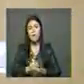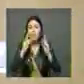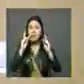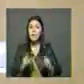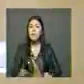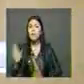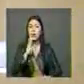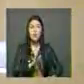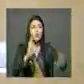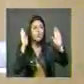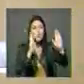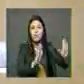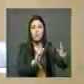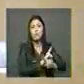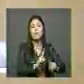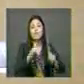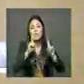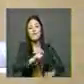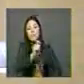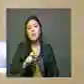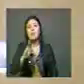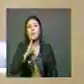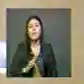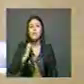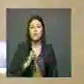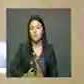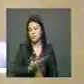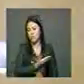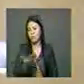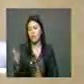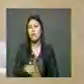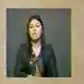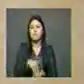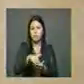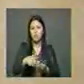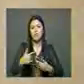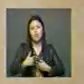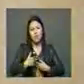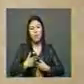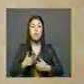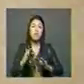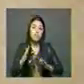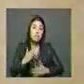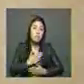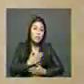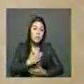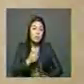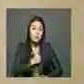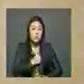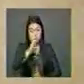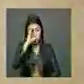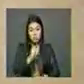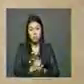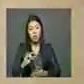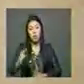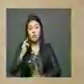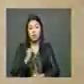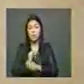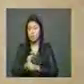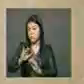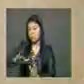tomada por la Corte, sino por la misma ciudadanía. Esta postura refleja mi concepción personal sobre el asunto y no compromete la institución para la que